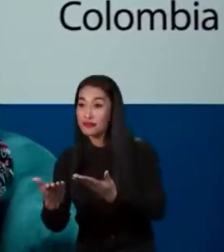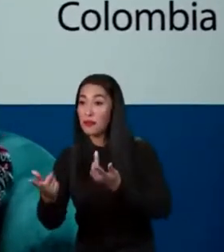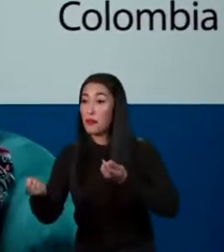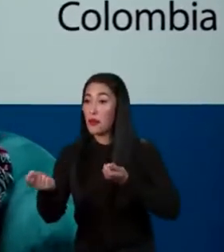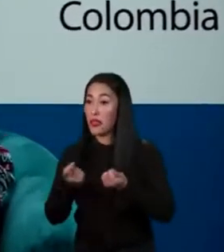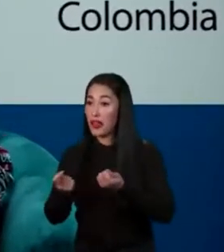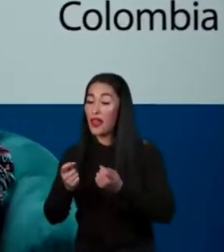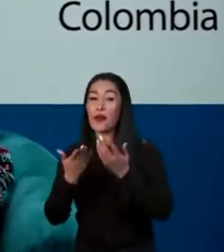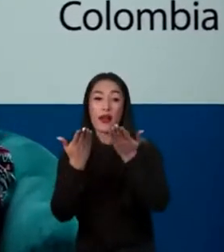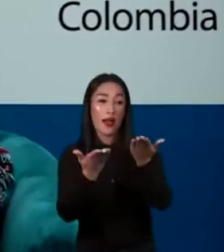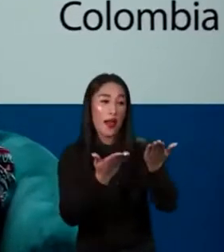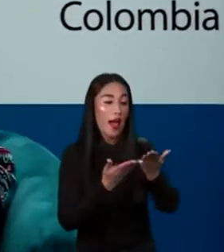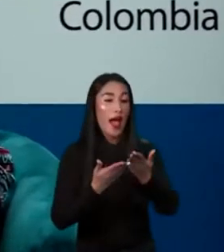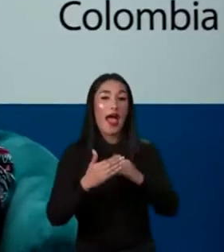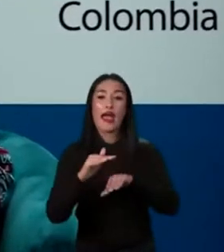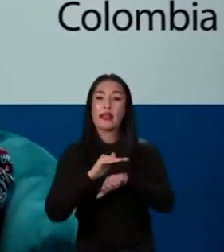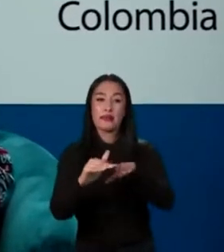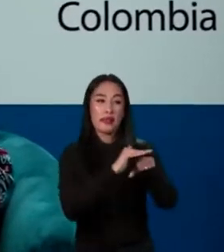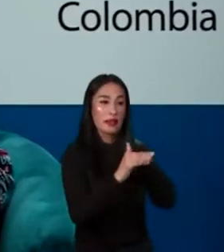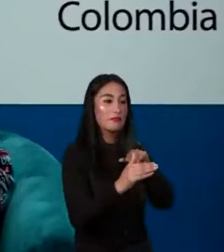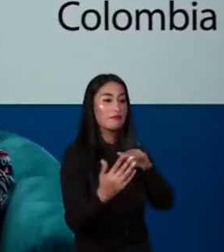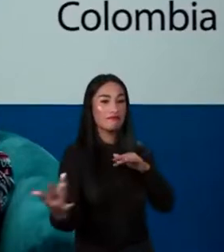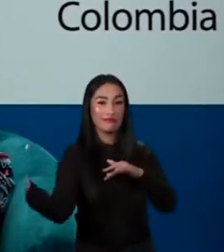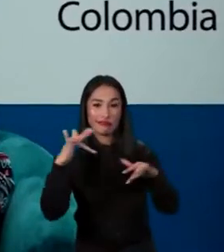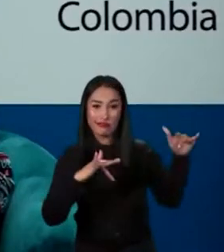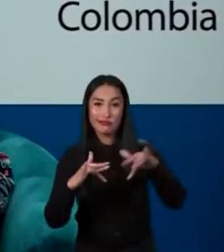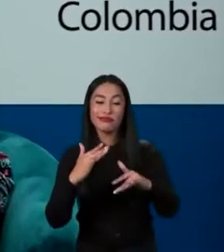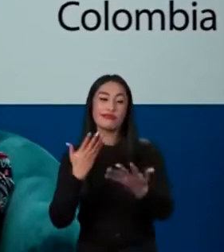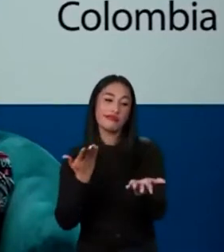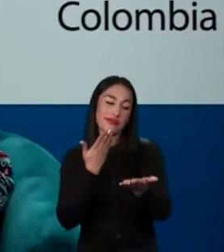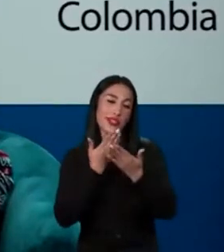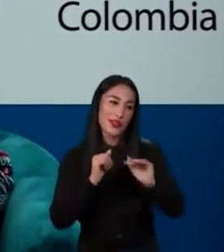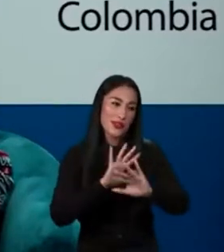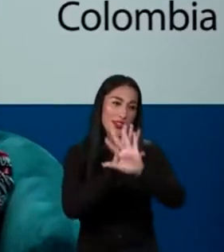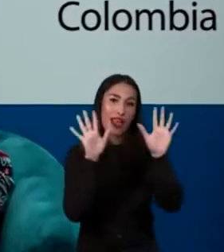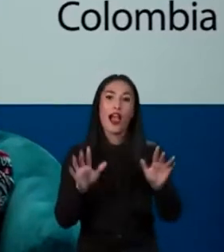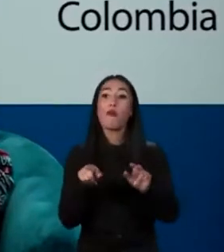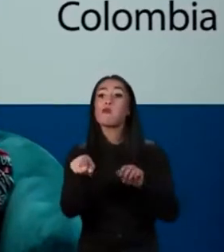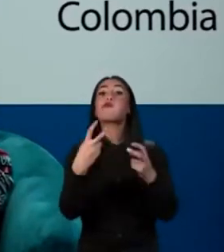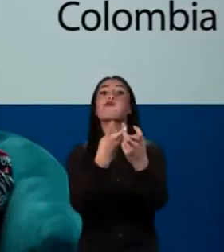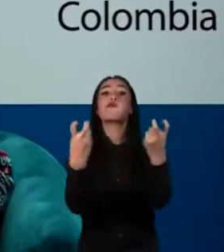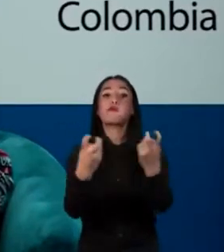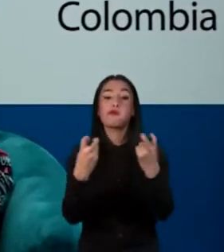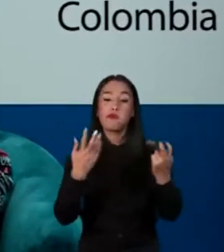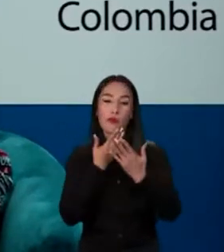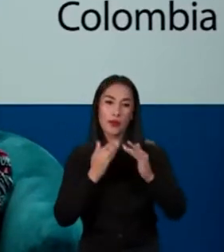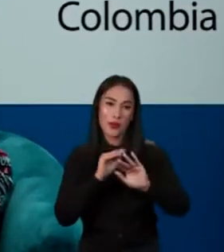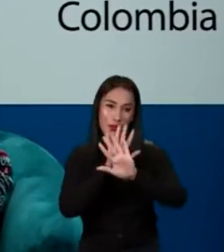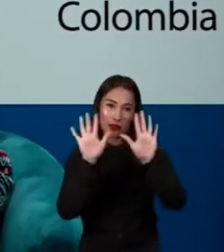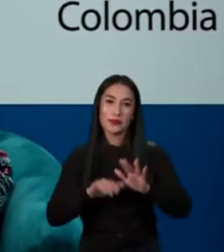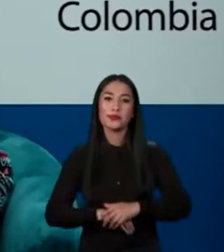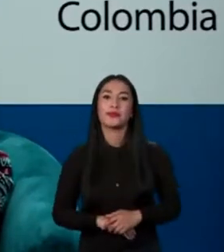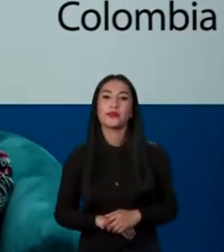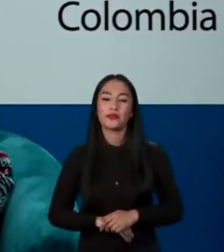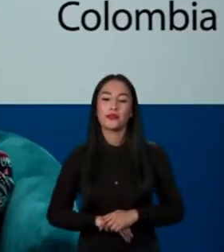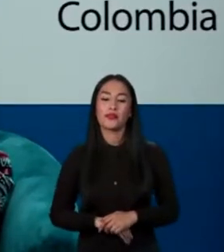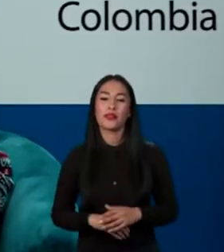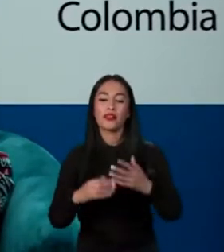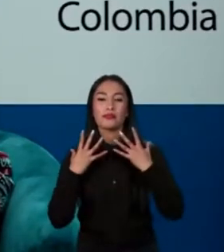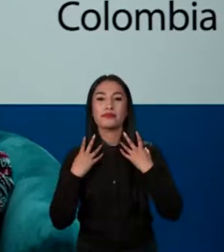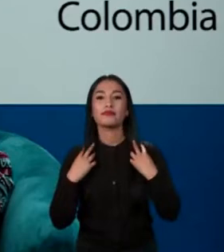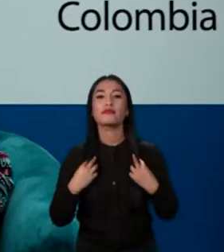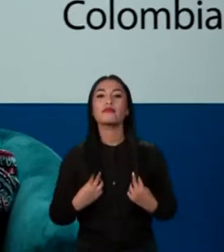a todas y todos los presentes en este evento yo quiero decir algo que